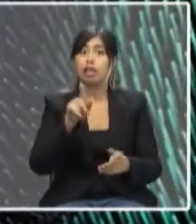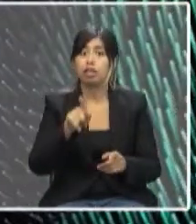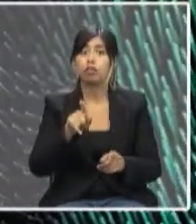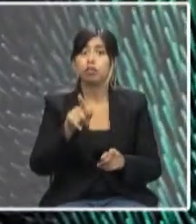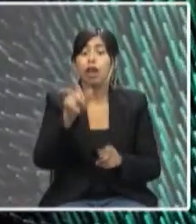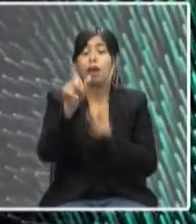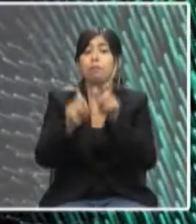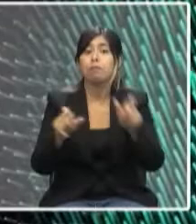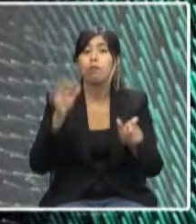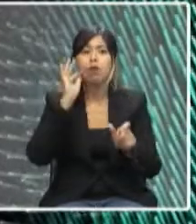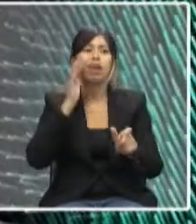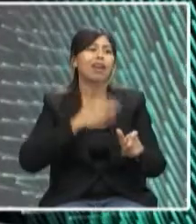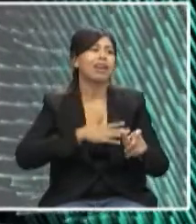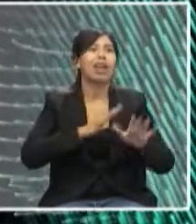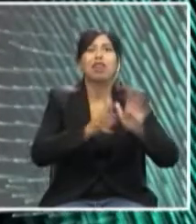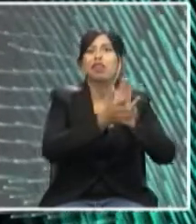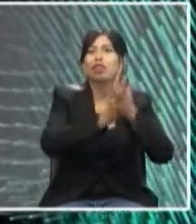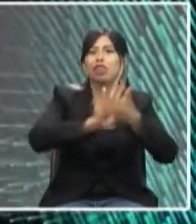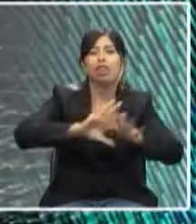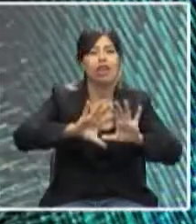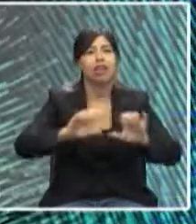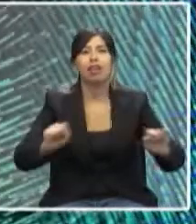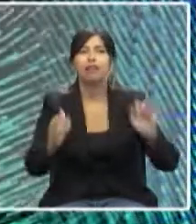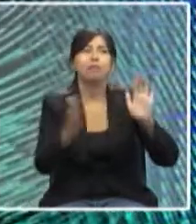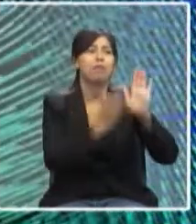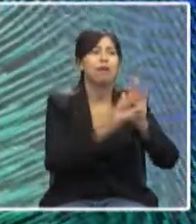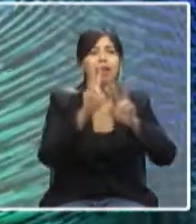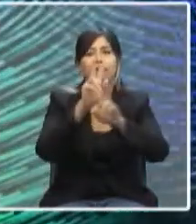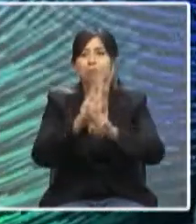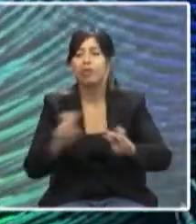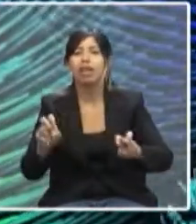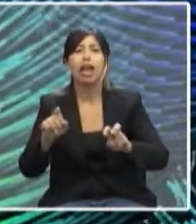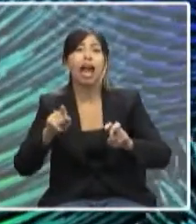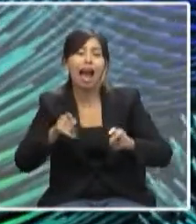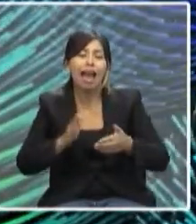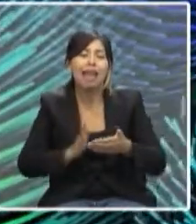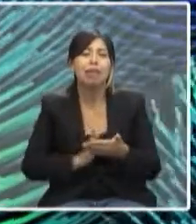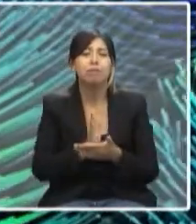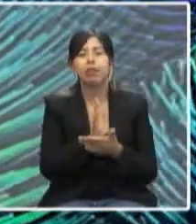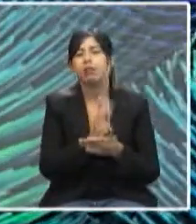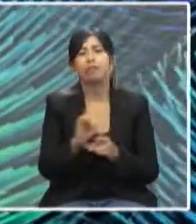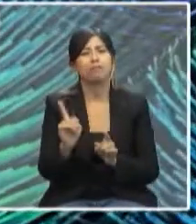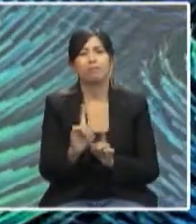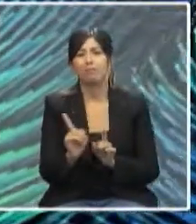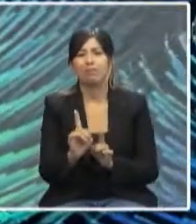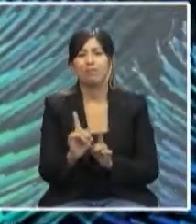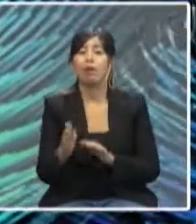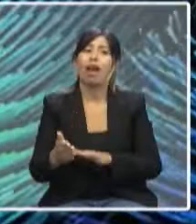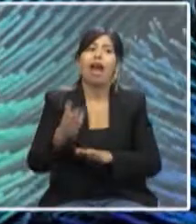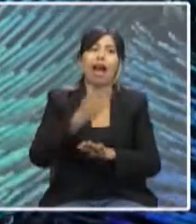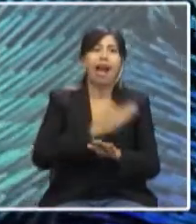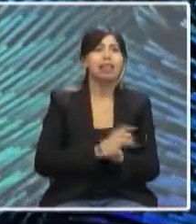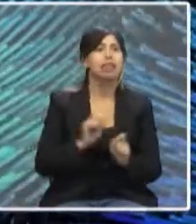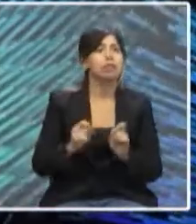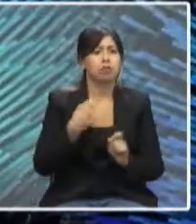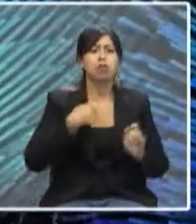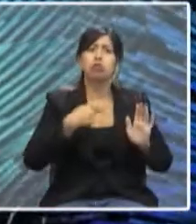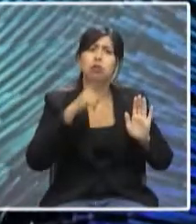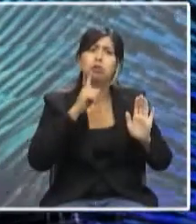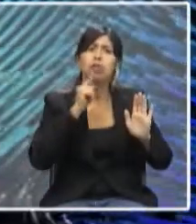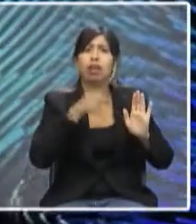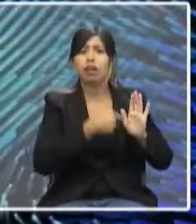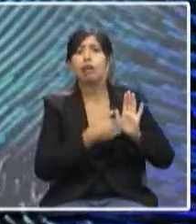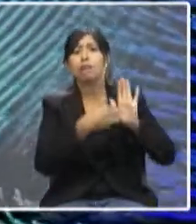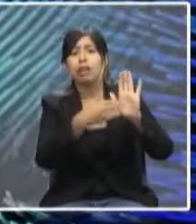la presentación lista, tener la propuesta lista para comenzar a explicarla. En vez de decir, mira, esto es lo que tengo por